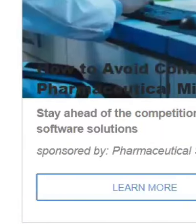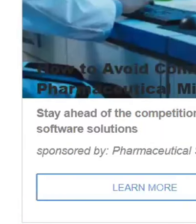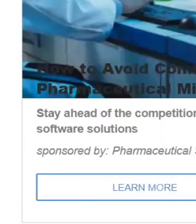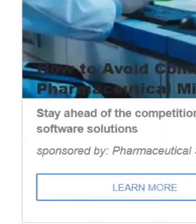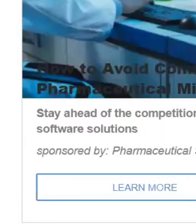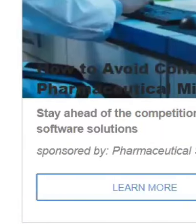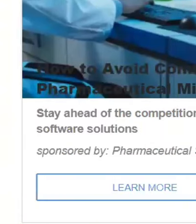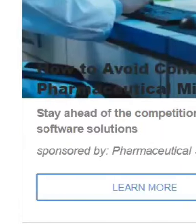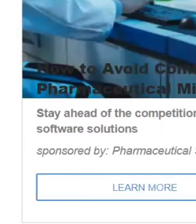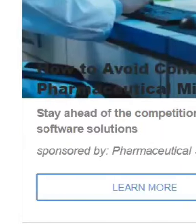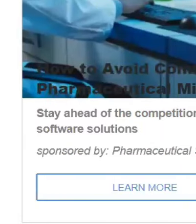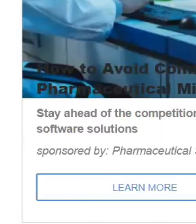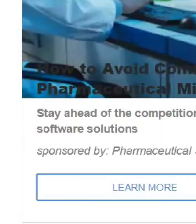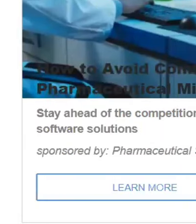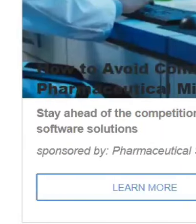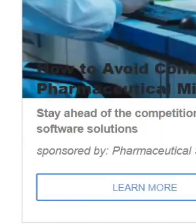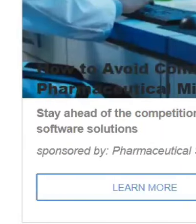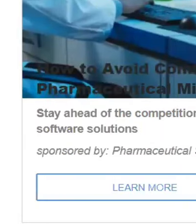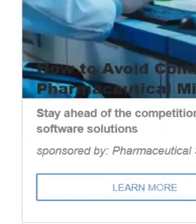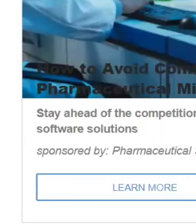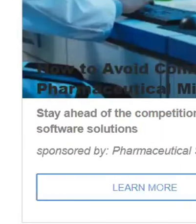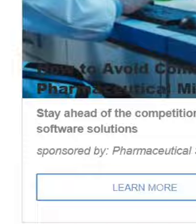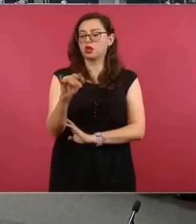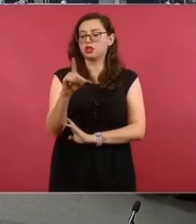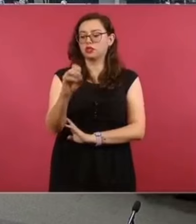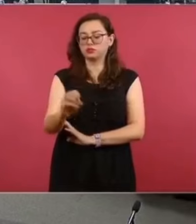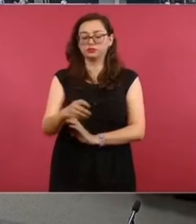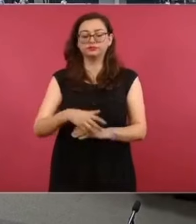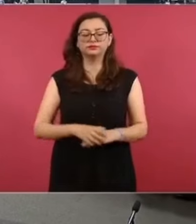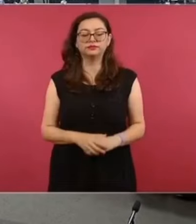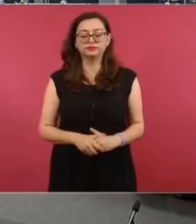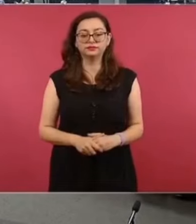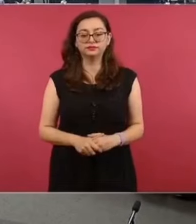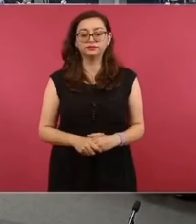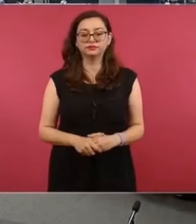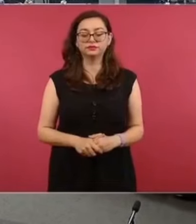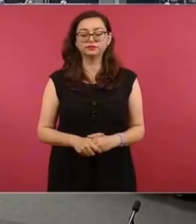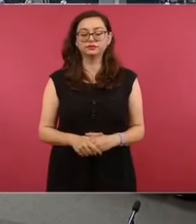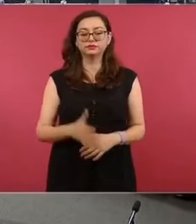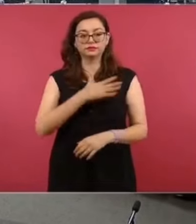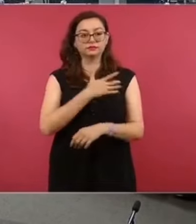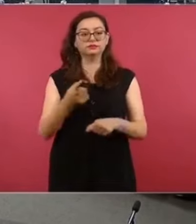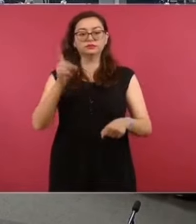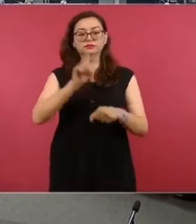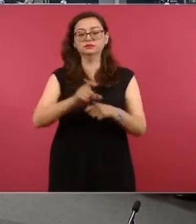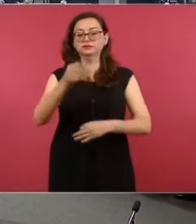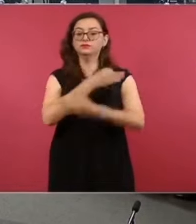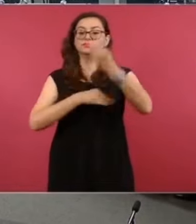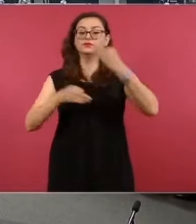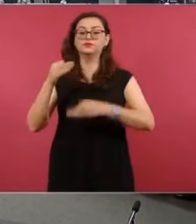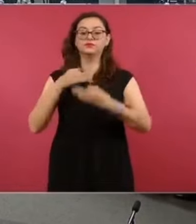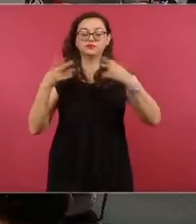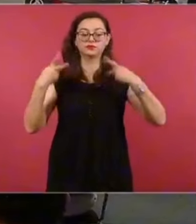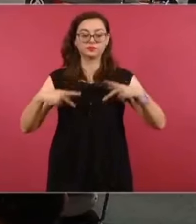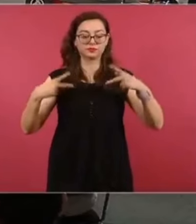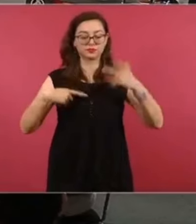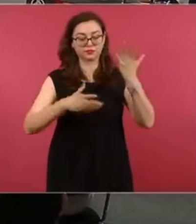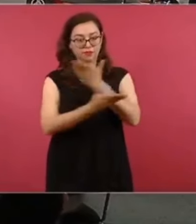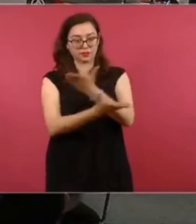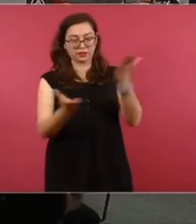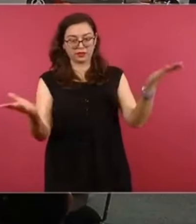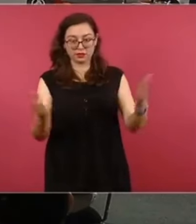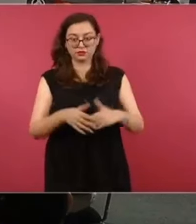dejo este video presidente pues ya van a ser 6 años de que